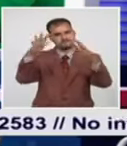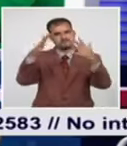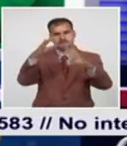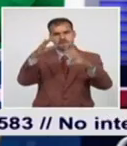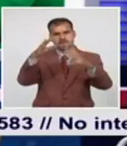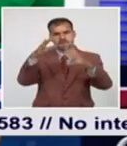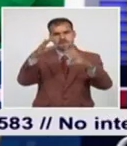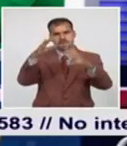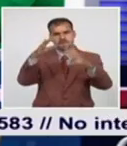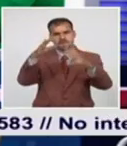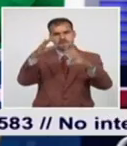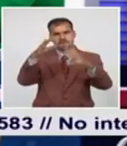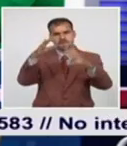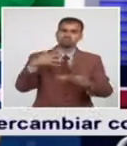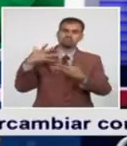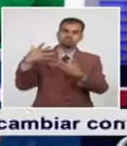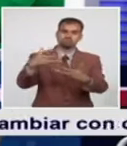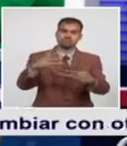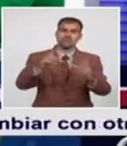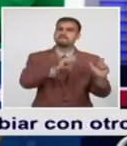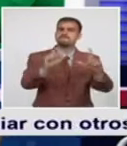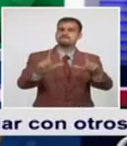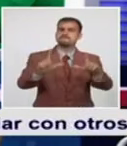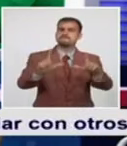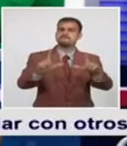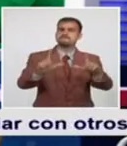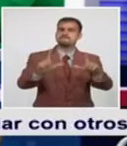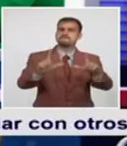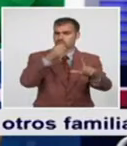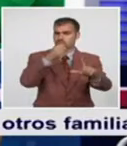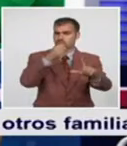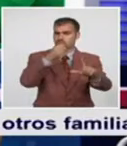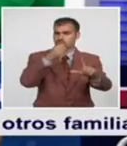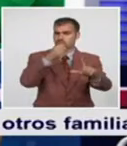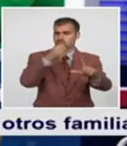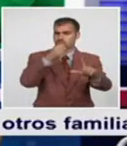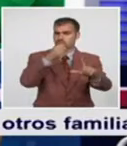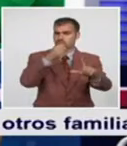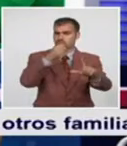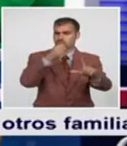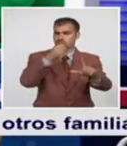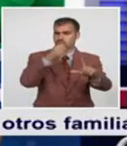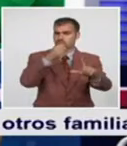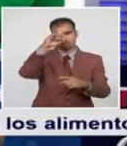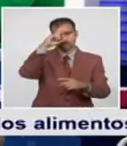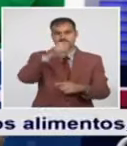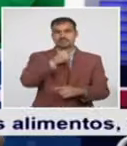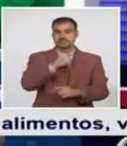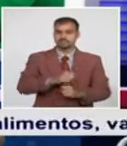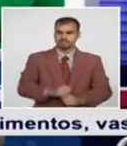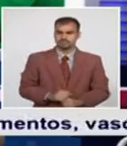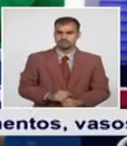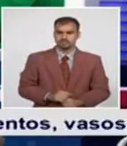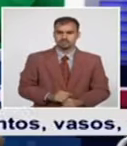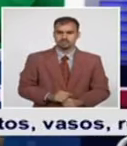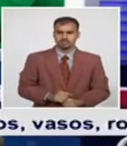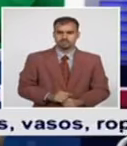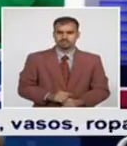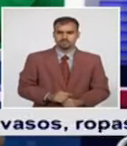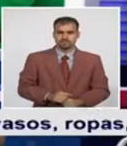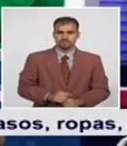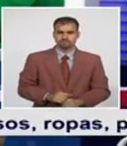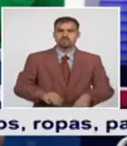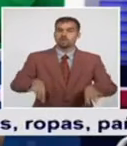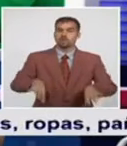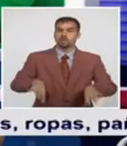Nacional de Periodismo, José Martí, José Alejandro Rodríguez, por el artículo que recogió muy bien mi sentimiento el día